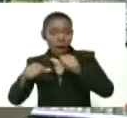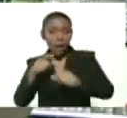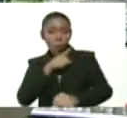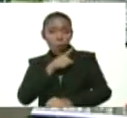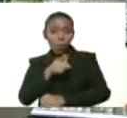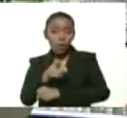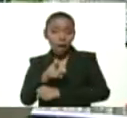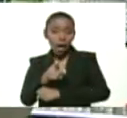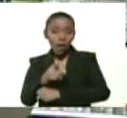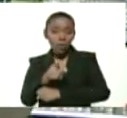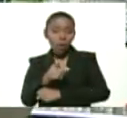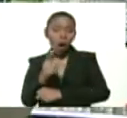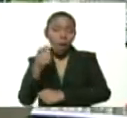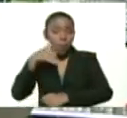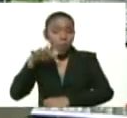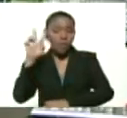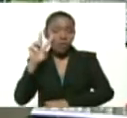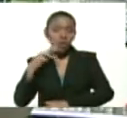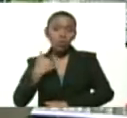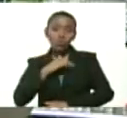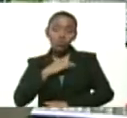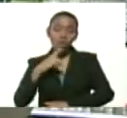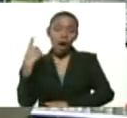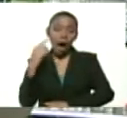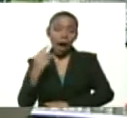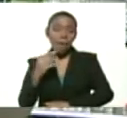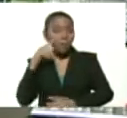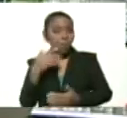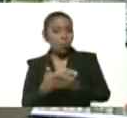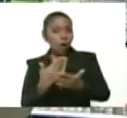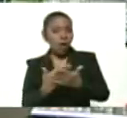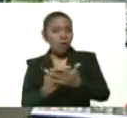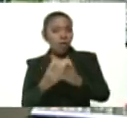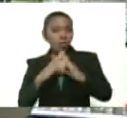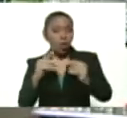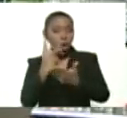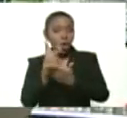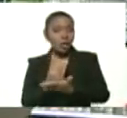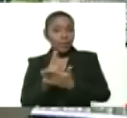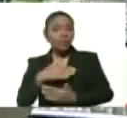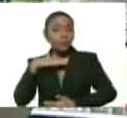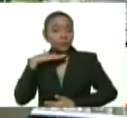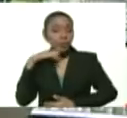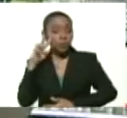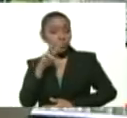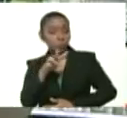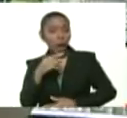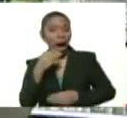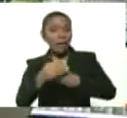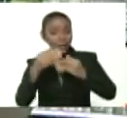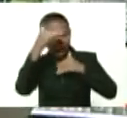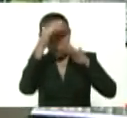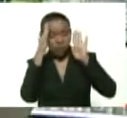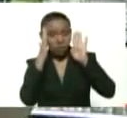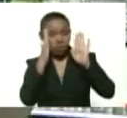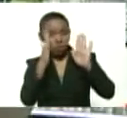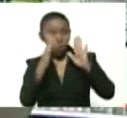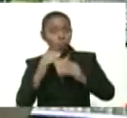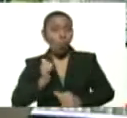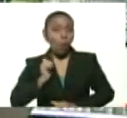pueblo de Venezuela que tenemos todas las pruebas, todos los kits suficientes para atender